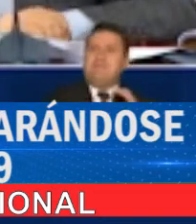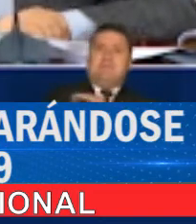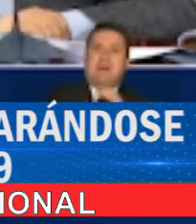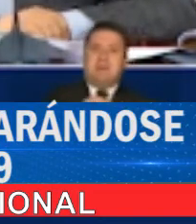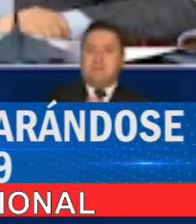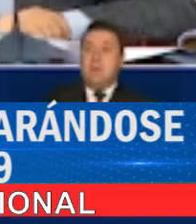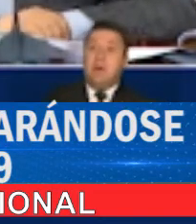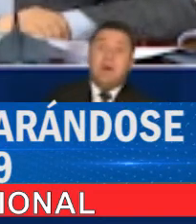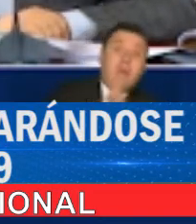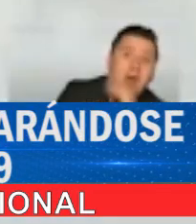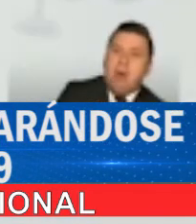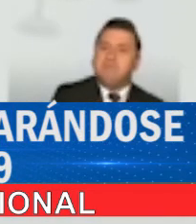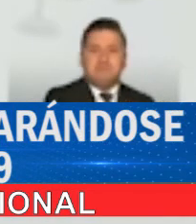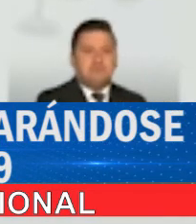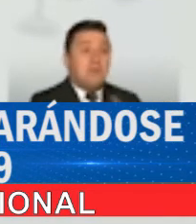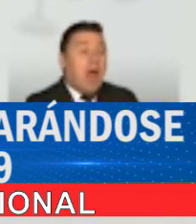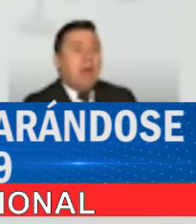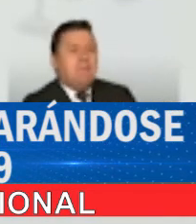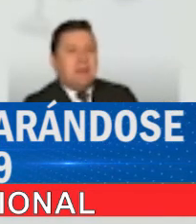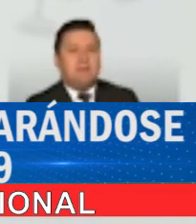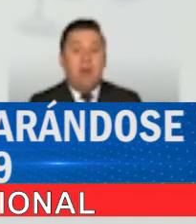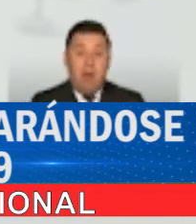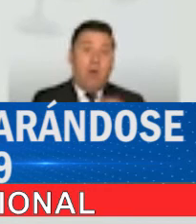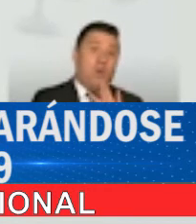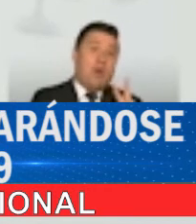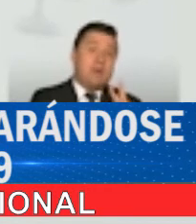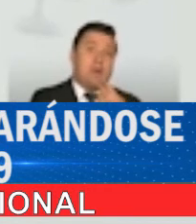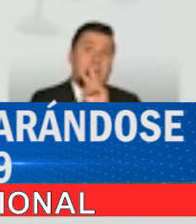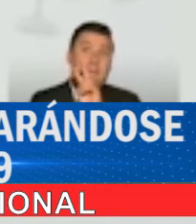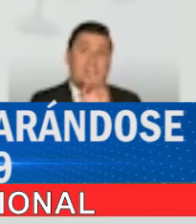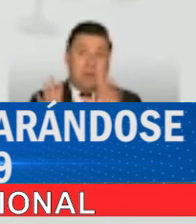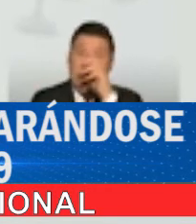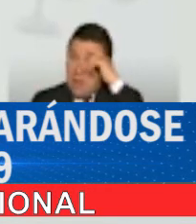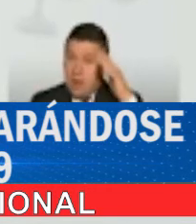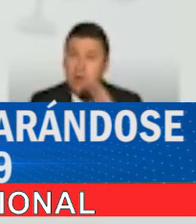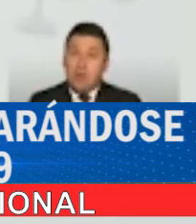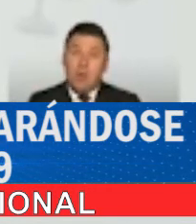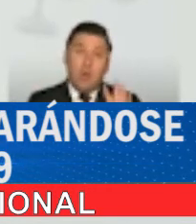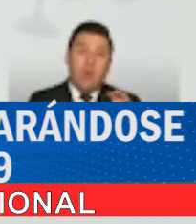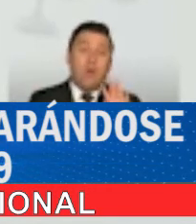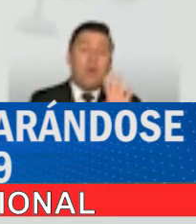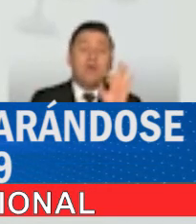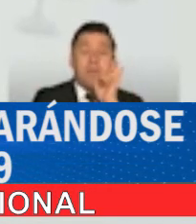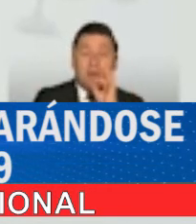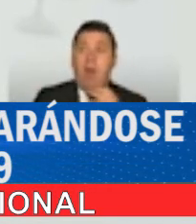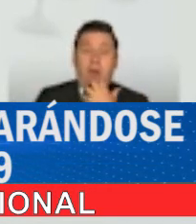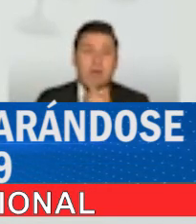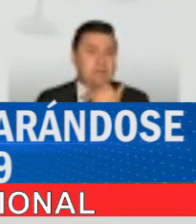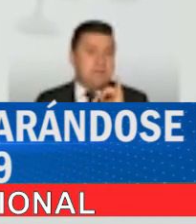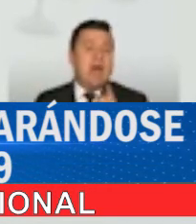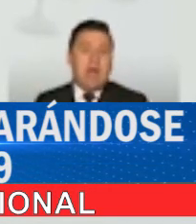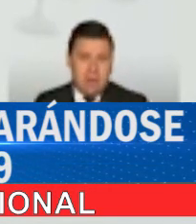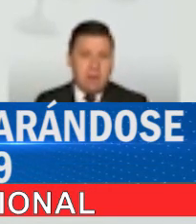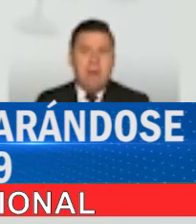tenemos... Se quedan distribuidos en este momento 42 ventiladores, 29 en Cartagena, 9 en Tumaco, 4 en Villavicencio, y ya tenemos